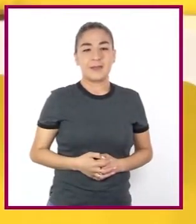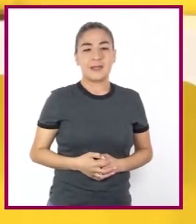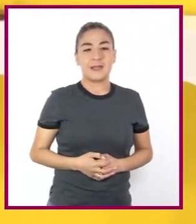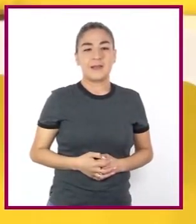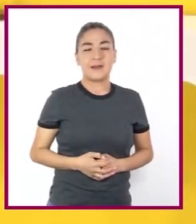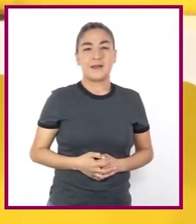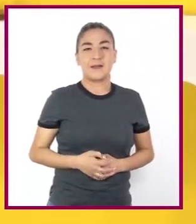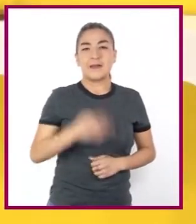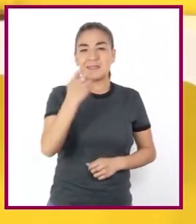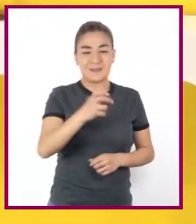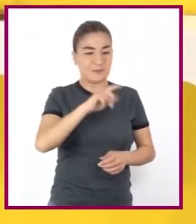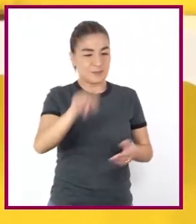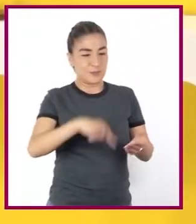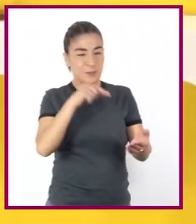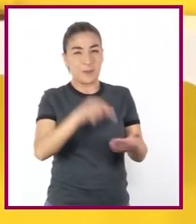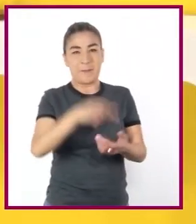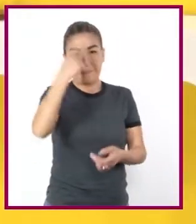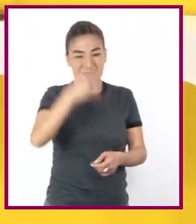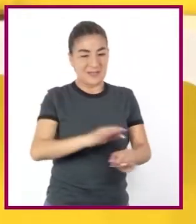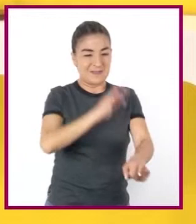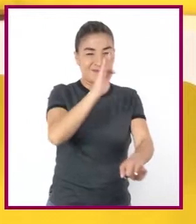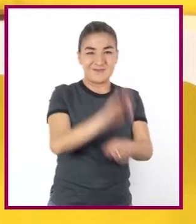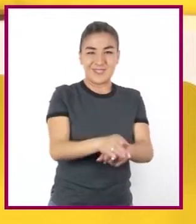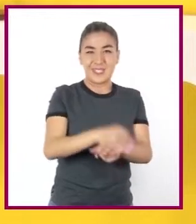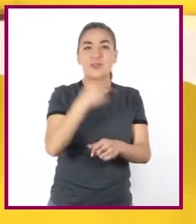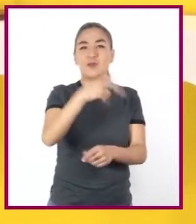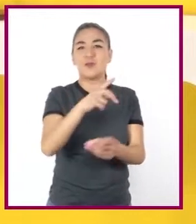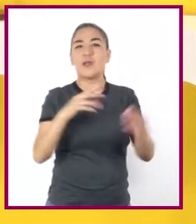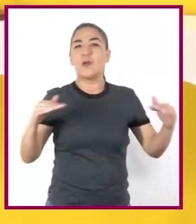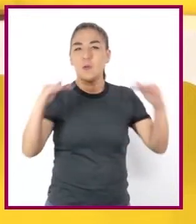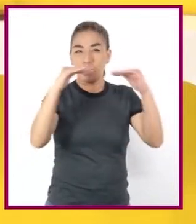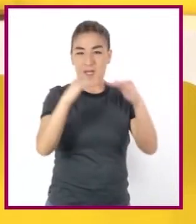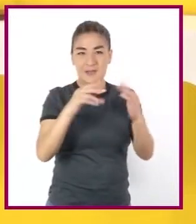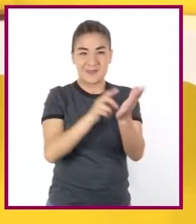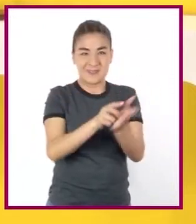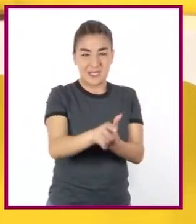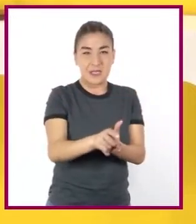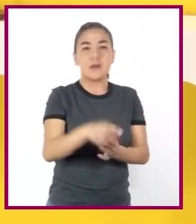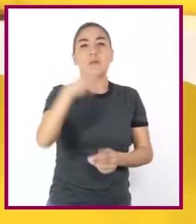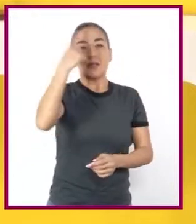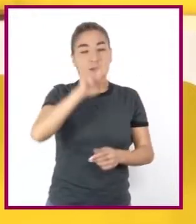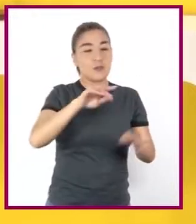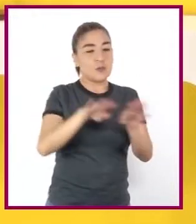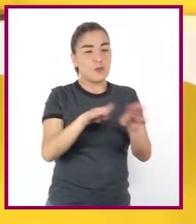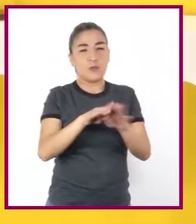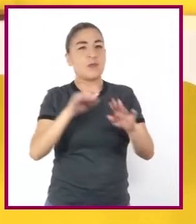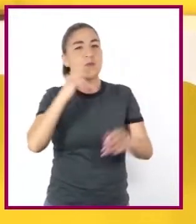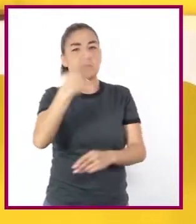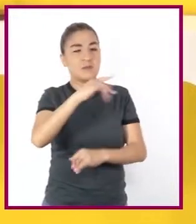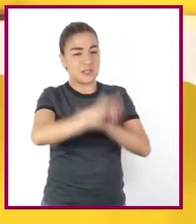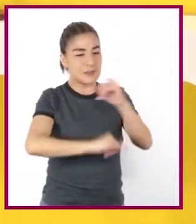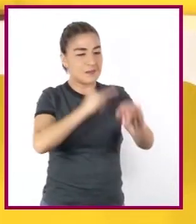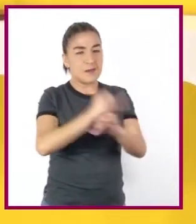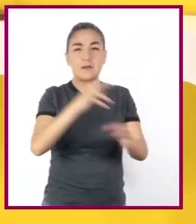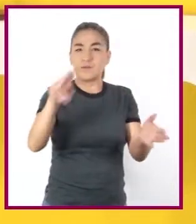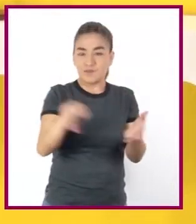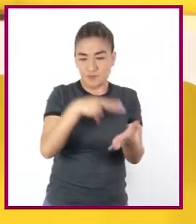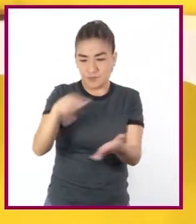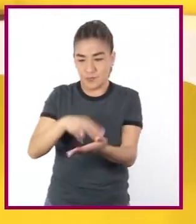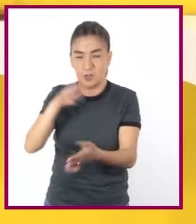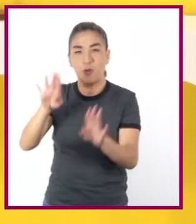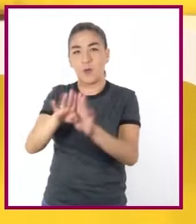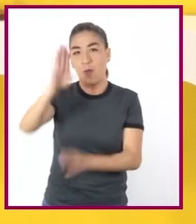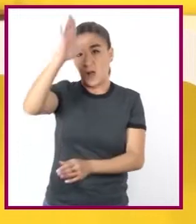y defensa del derecho a la igualdad, la comunidad internacional ha promovido la firma de diferentes tratados y